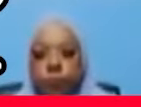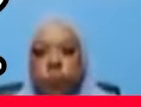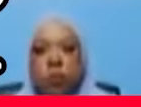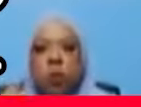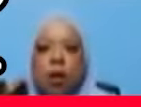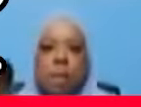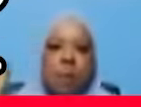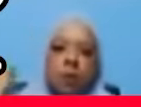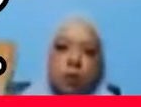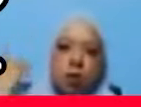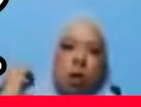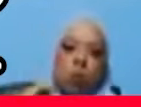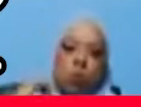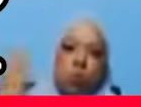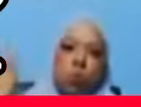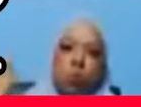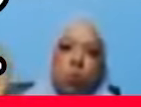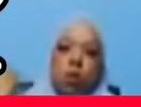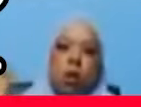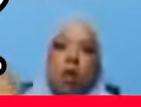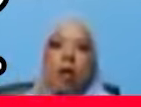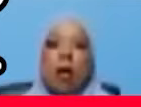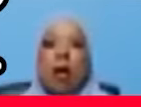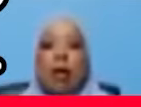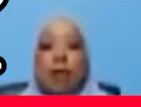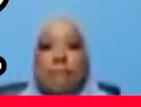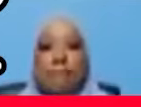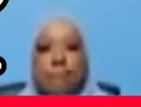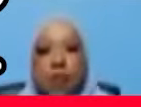El presidente Bolsonaro,